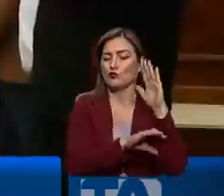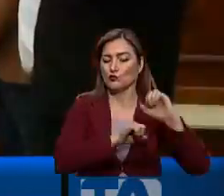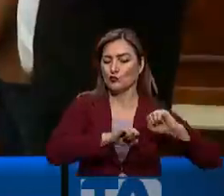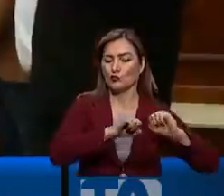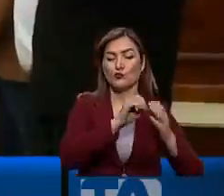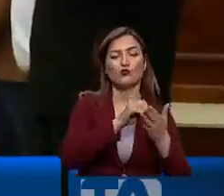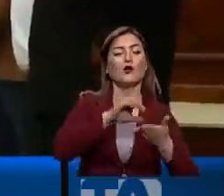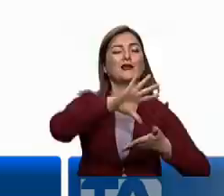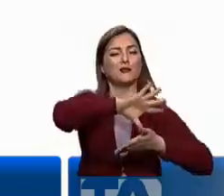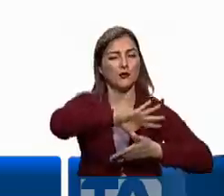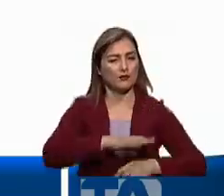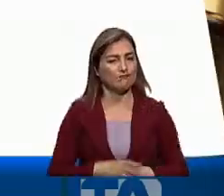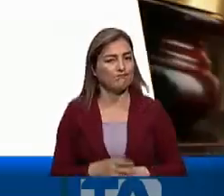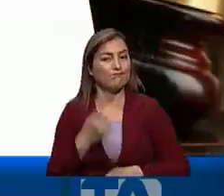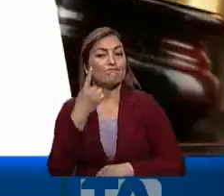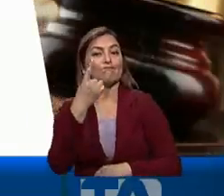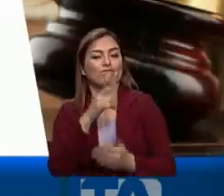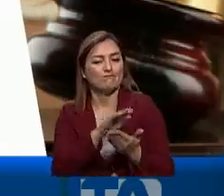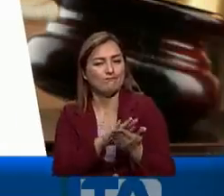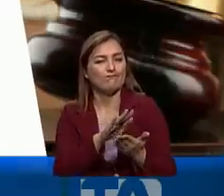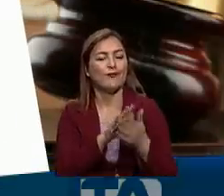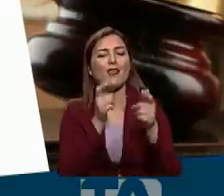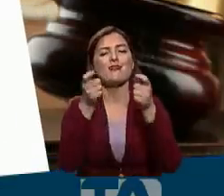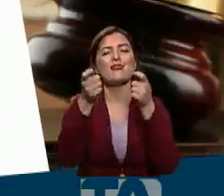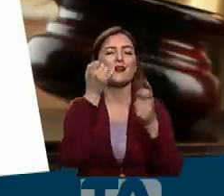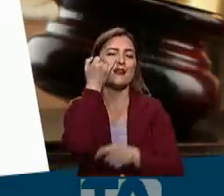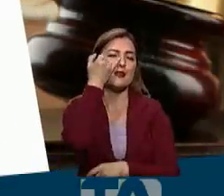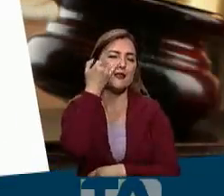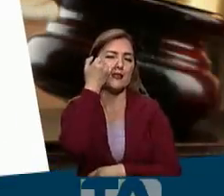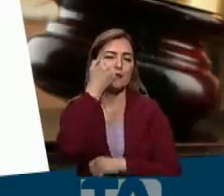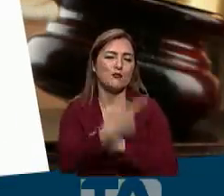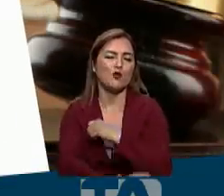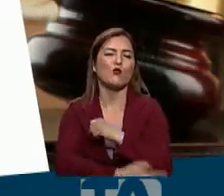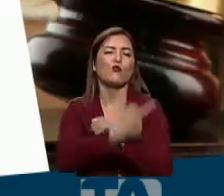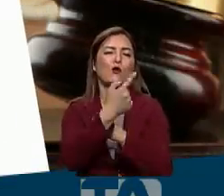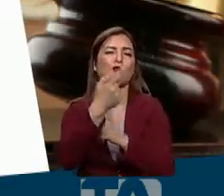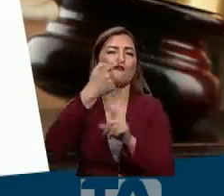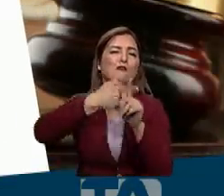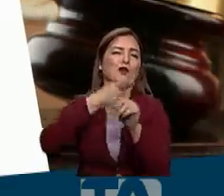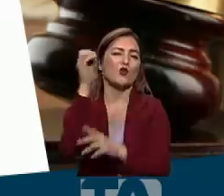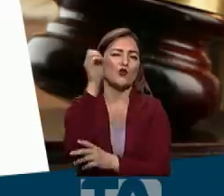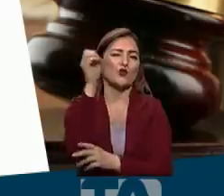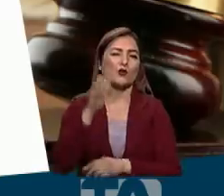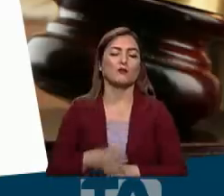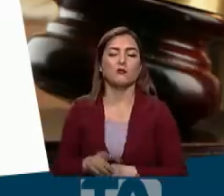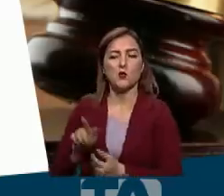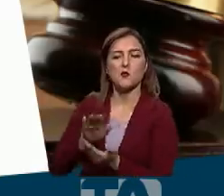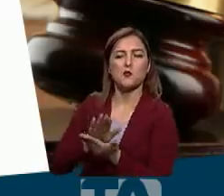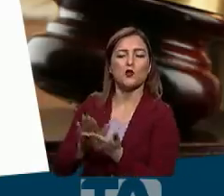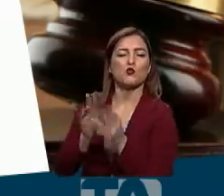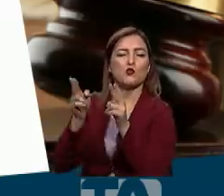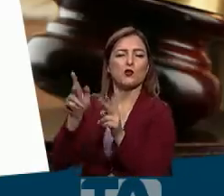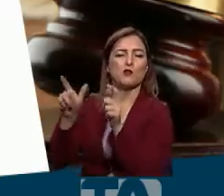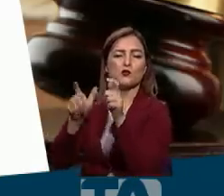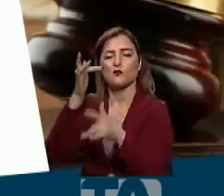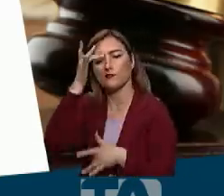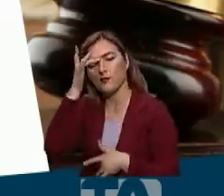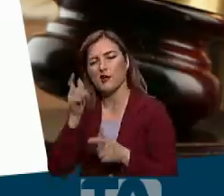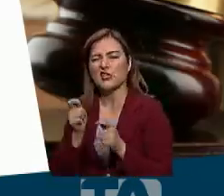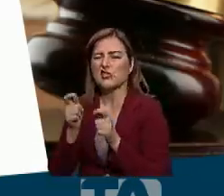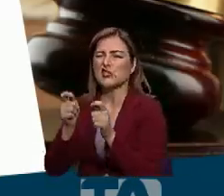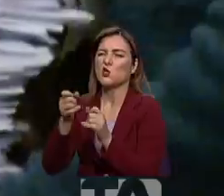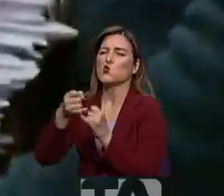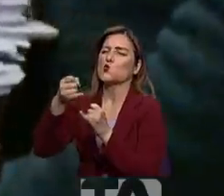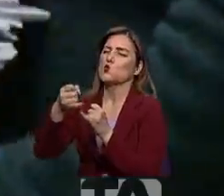Constitucionales de la Asamblea Nacional, una amnistía a una dirigente indígena condenada por los hechos de octubre y un indulto humanitario a una persona con